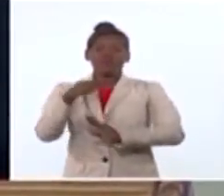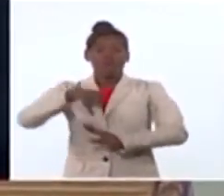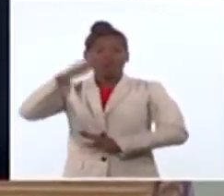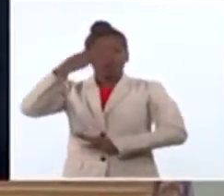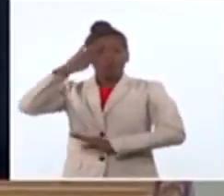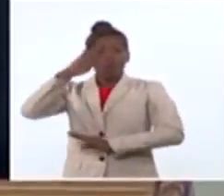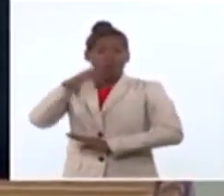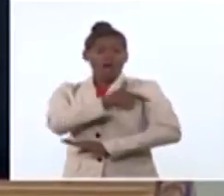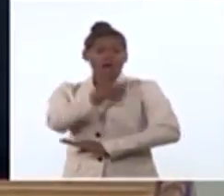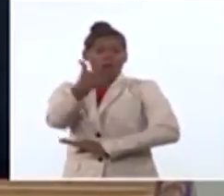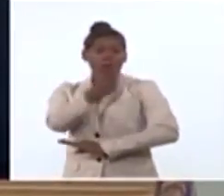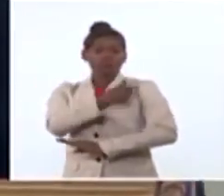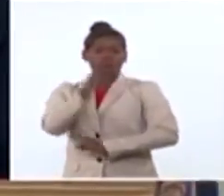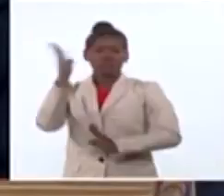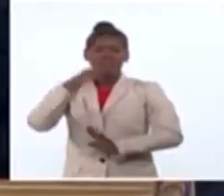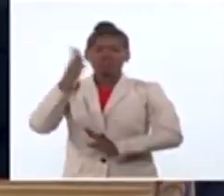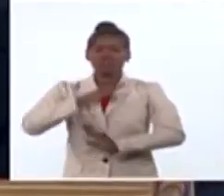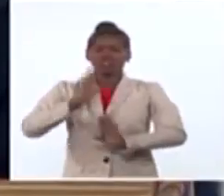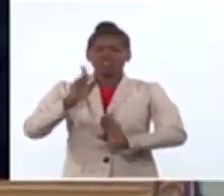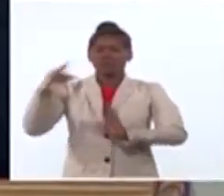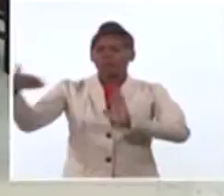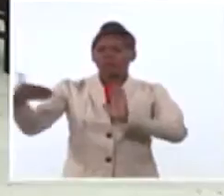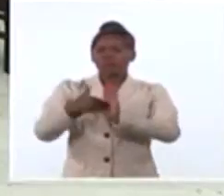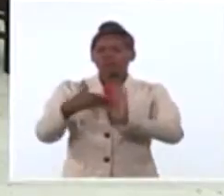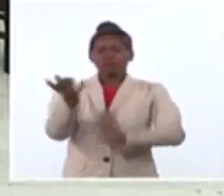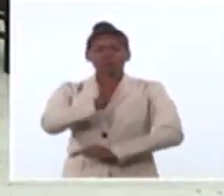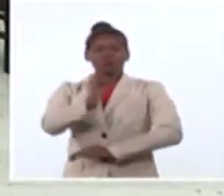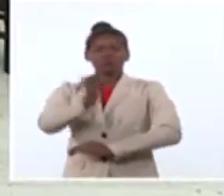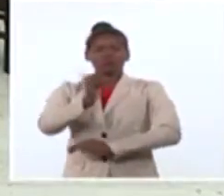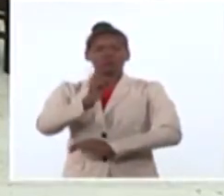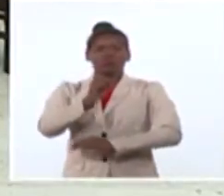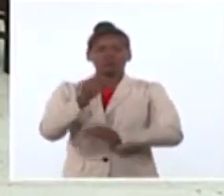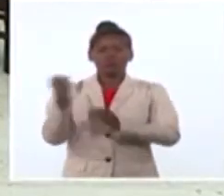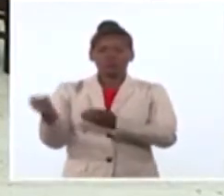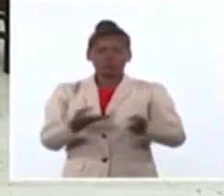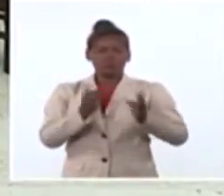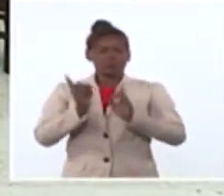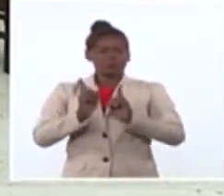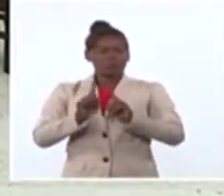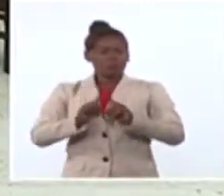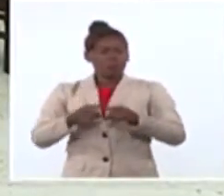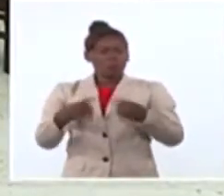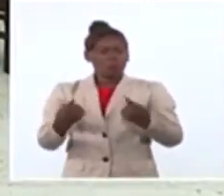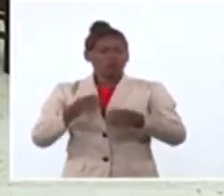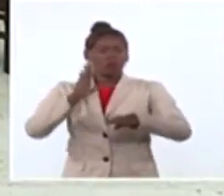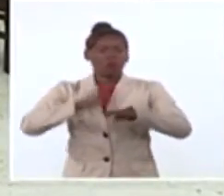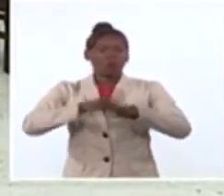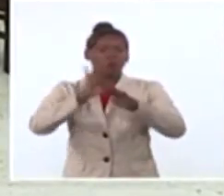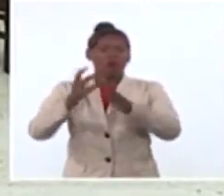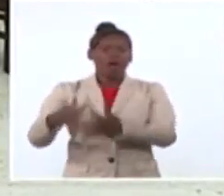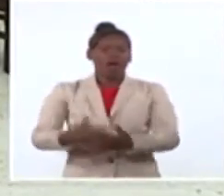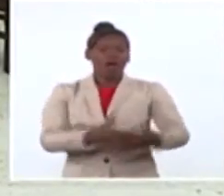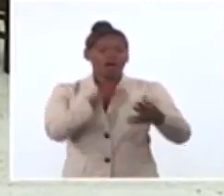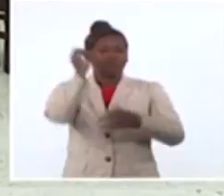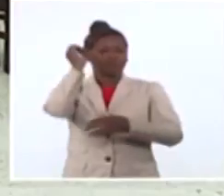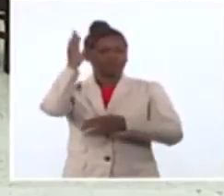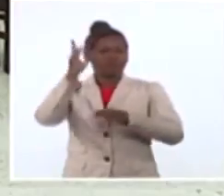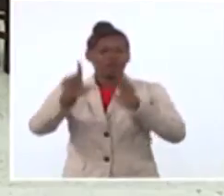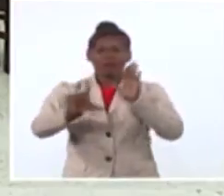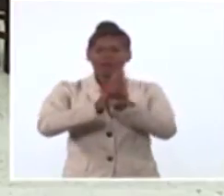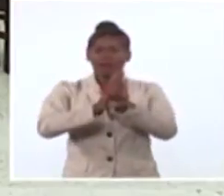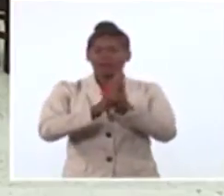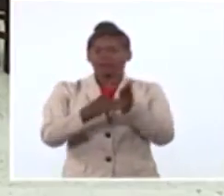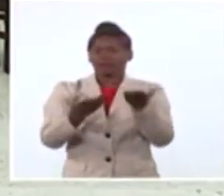Salud. Las vacunas cubanas han sido reconocidas por la autoridad regulatoria cubana y por